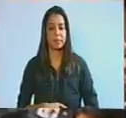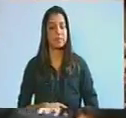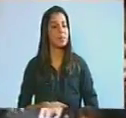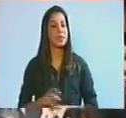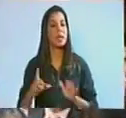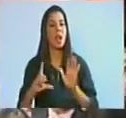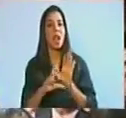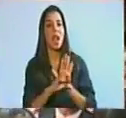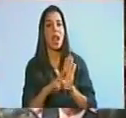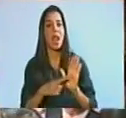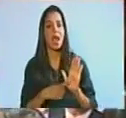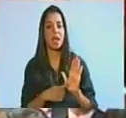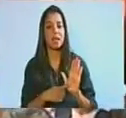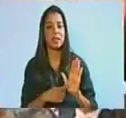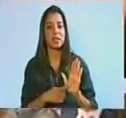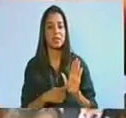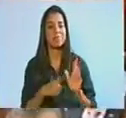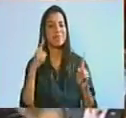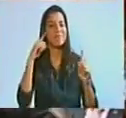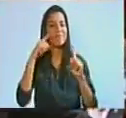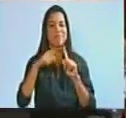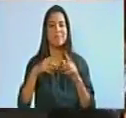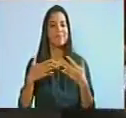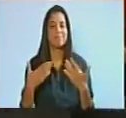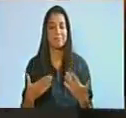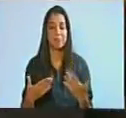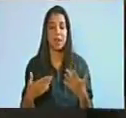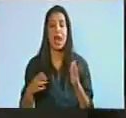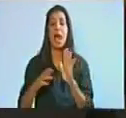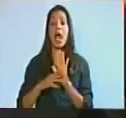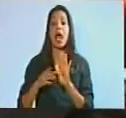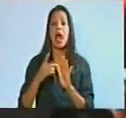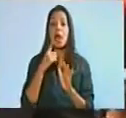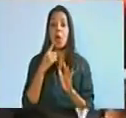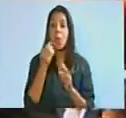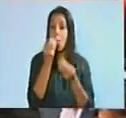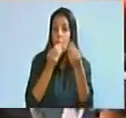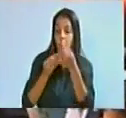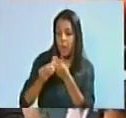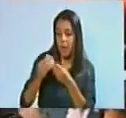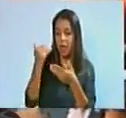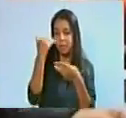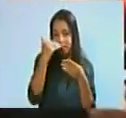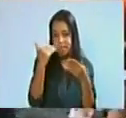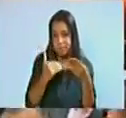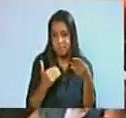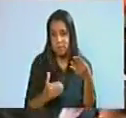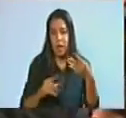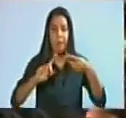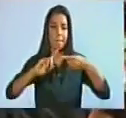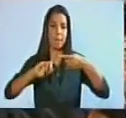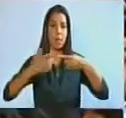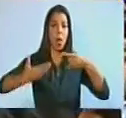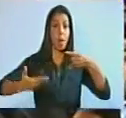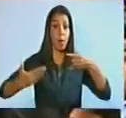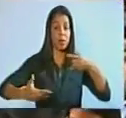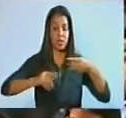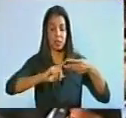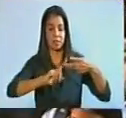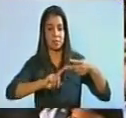ley persigue la garantía de los productos priorizados según los precios